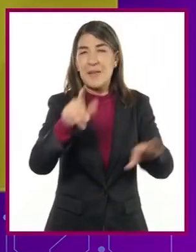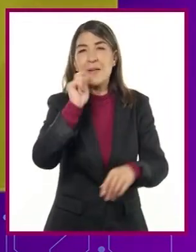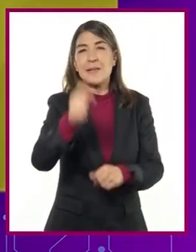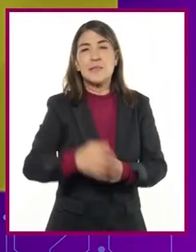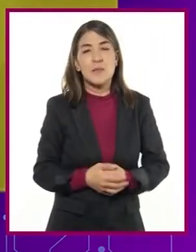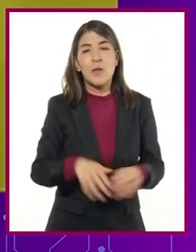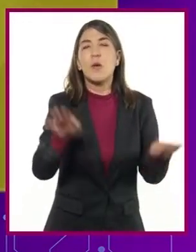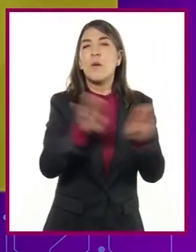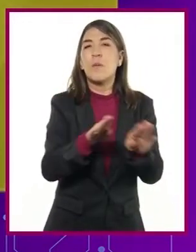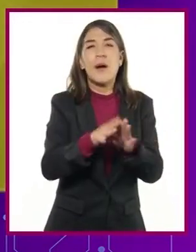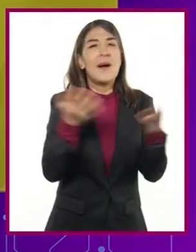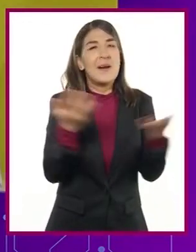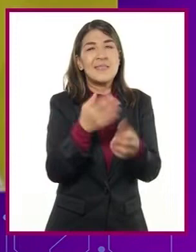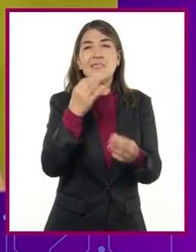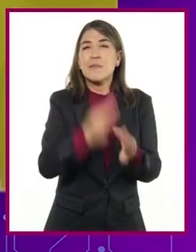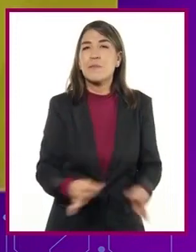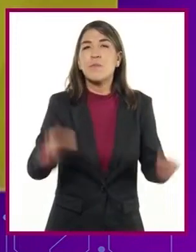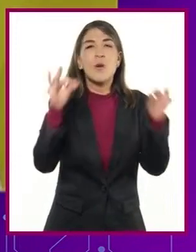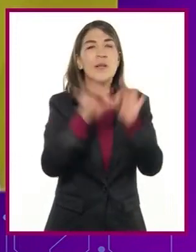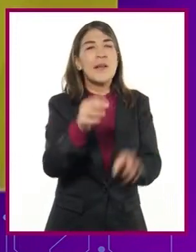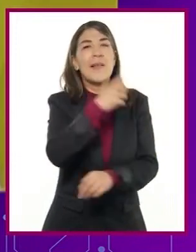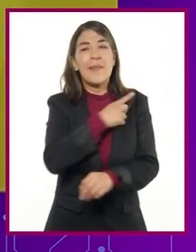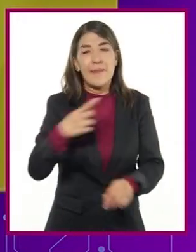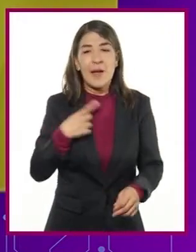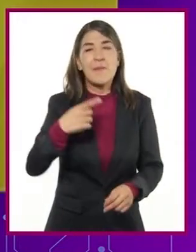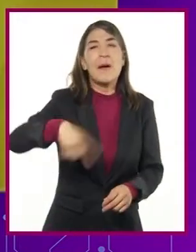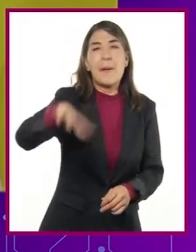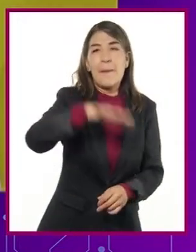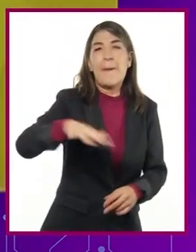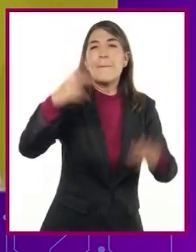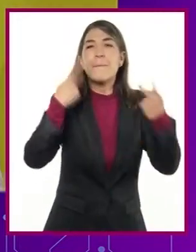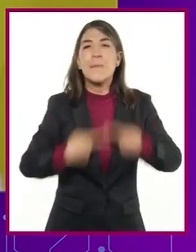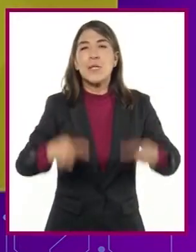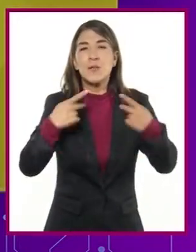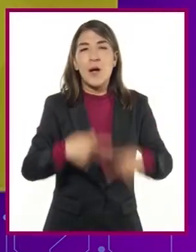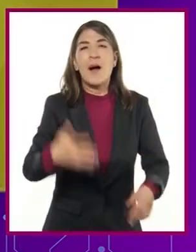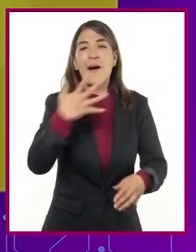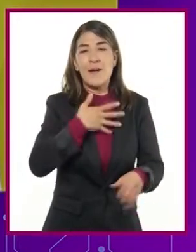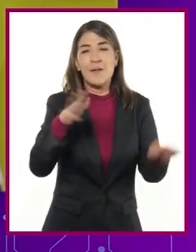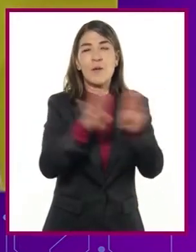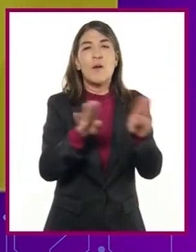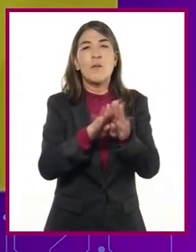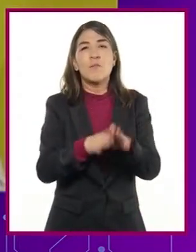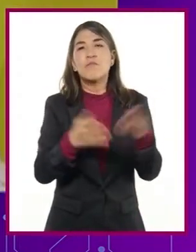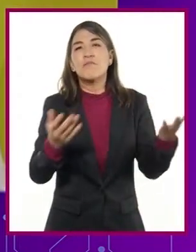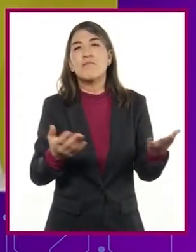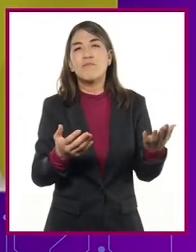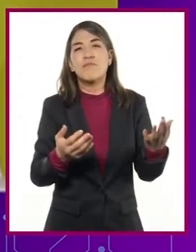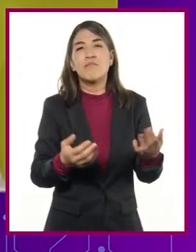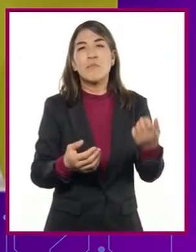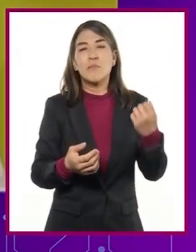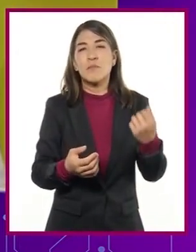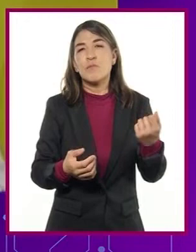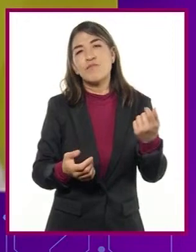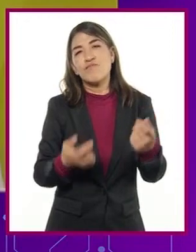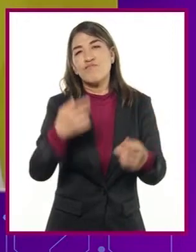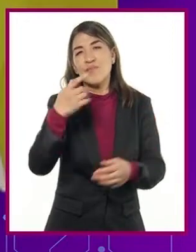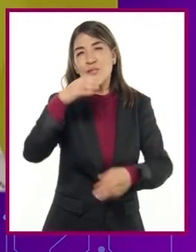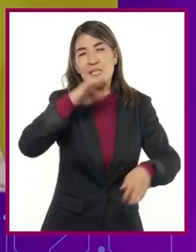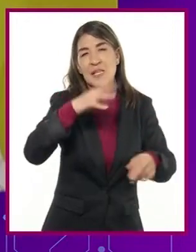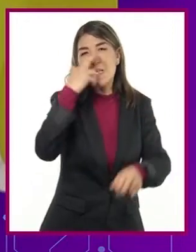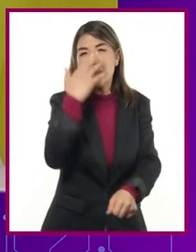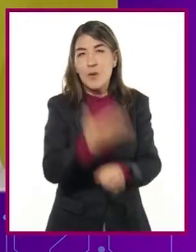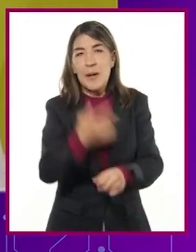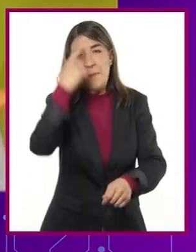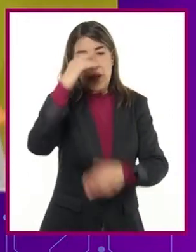una condición esencial que deben tener aquellas personas que tienen el poder o la facultad de participar o